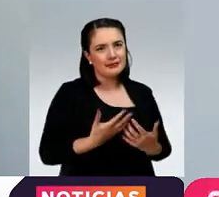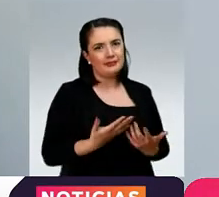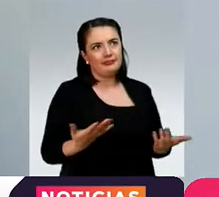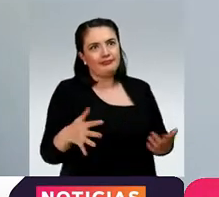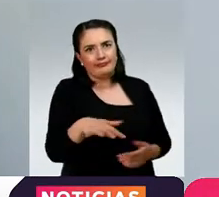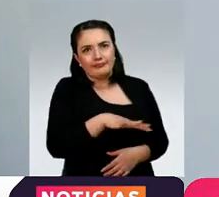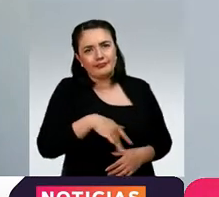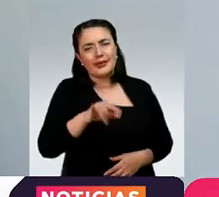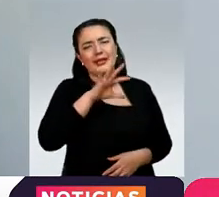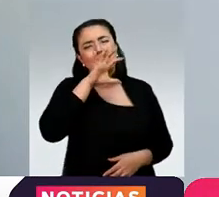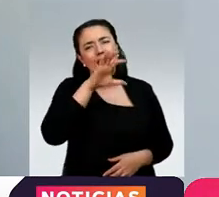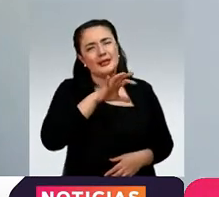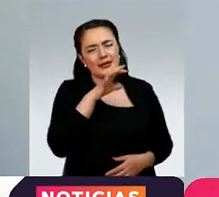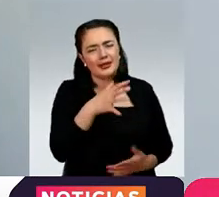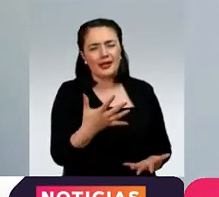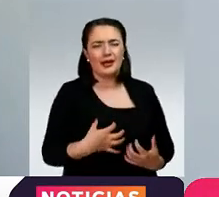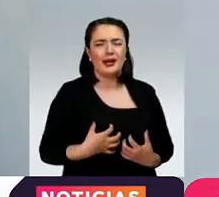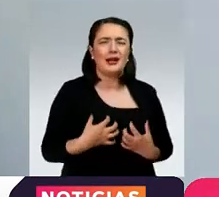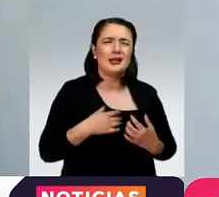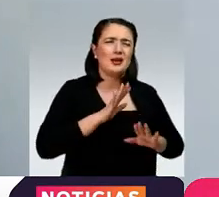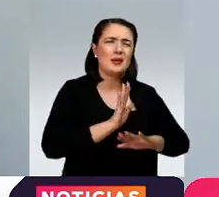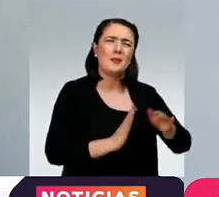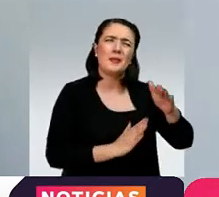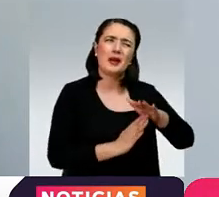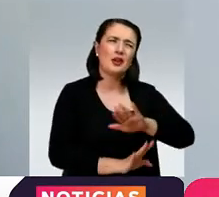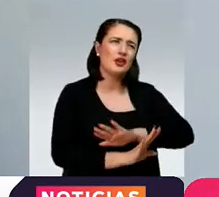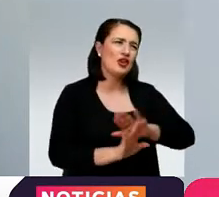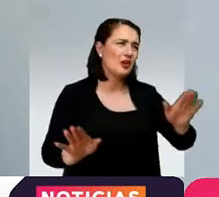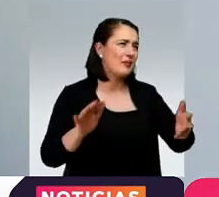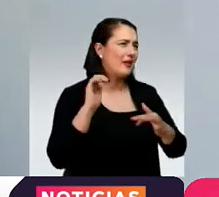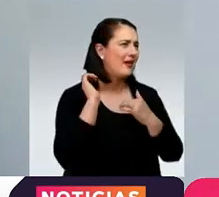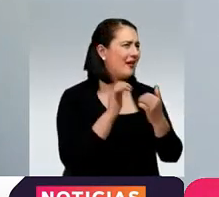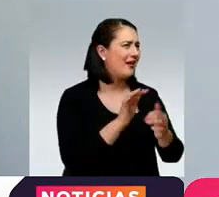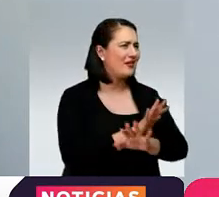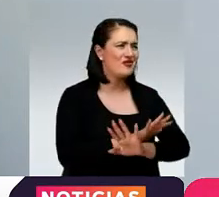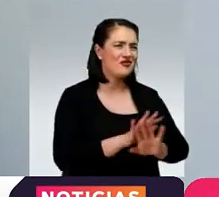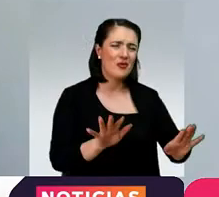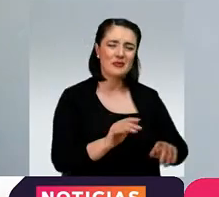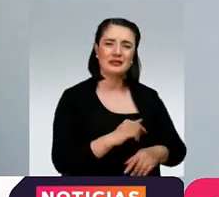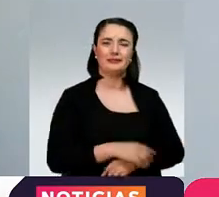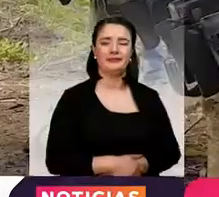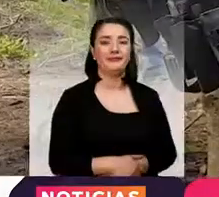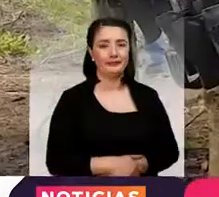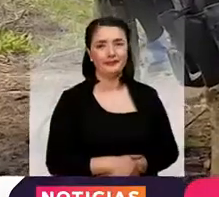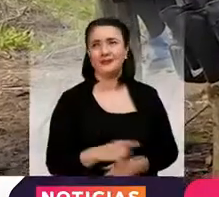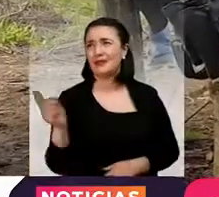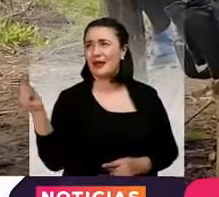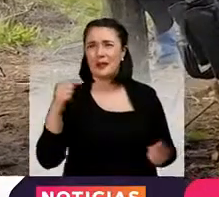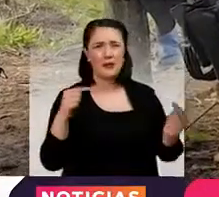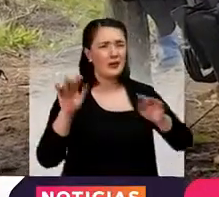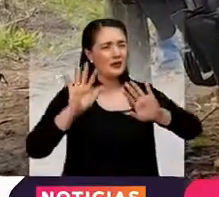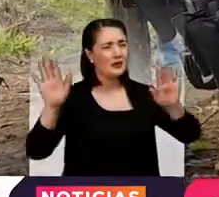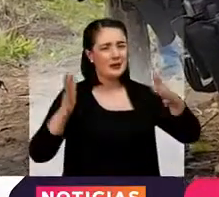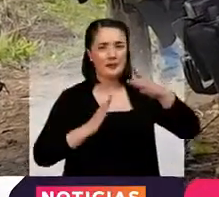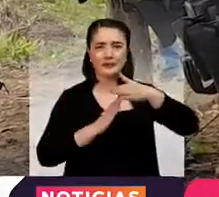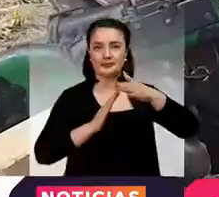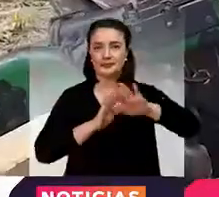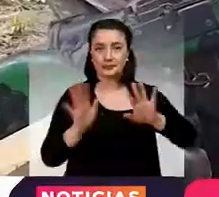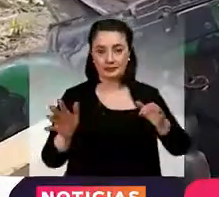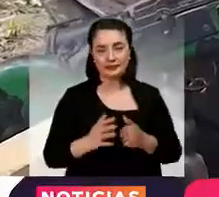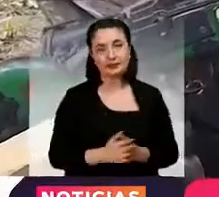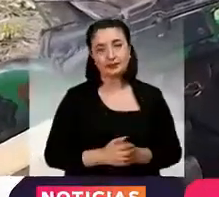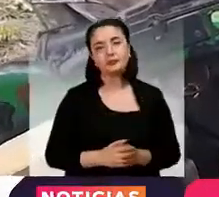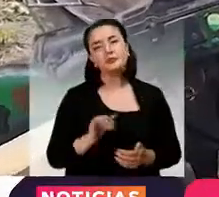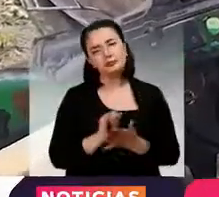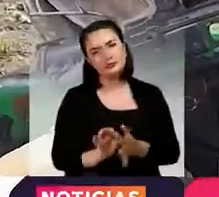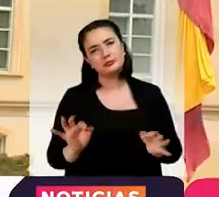grita: paren esa guerra, párenla desde todos los lados, párenla ya. Asimismo, hizo un llamado para detener el